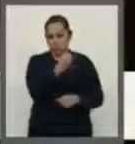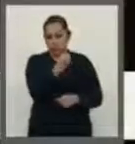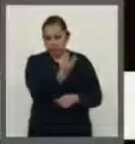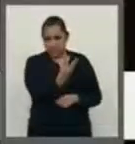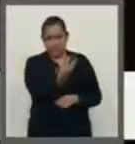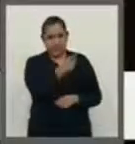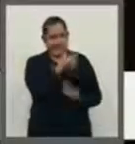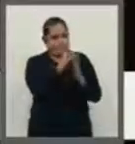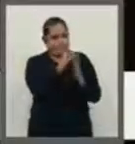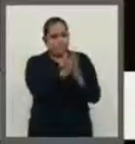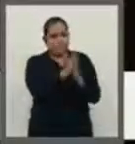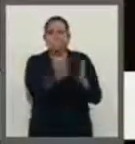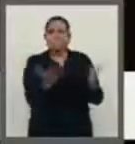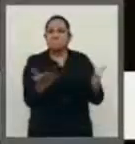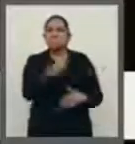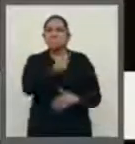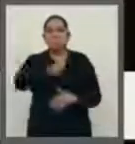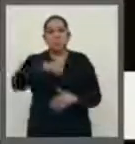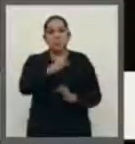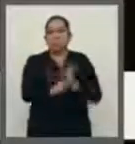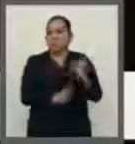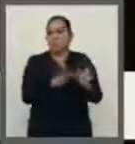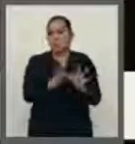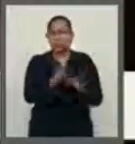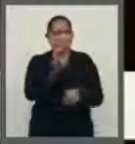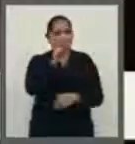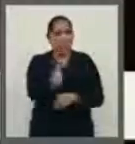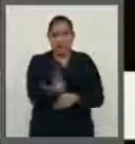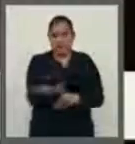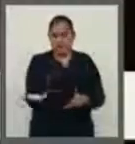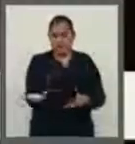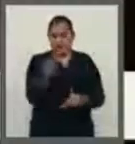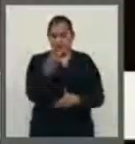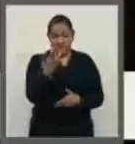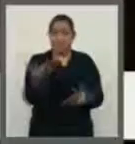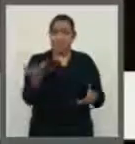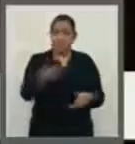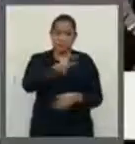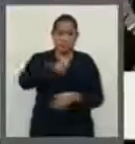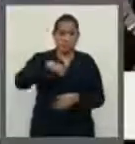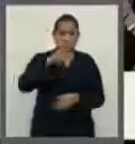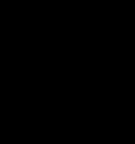obligación que no cumplimos. Es el tamaño de nuestra responsabilidad. ¿Es cuánto, presidente?